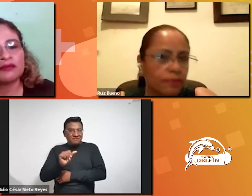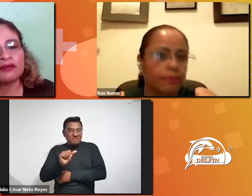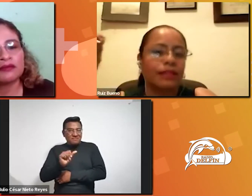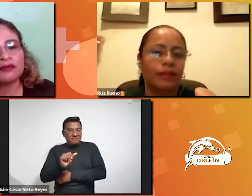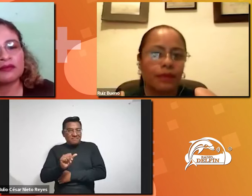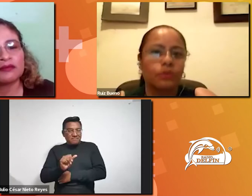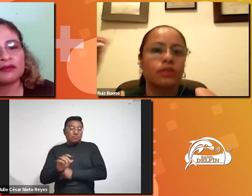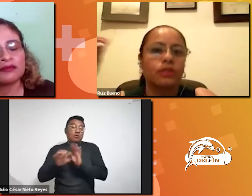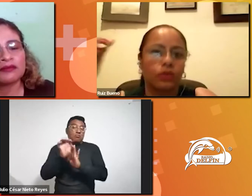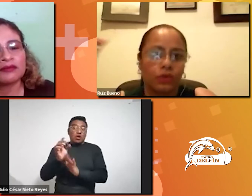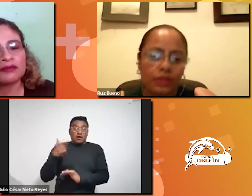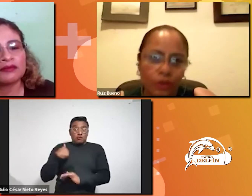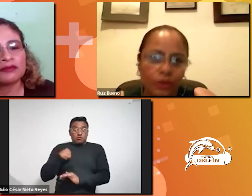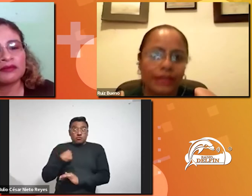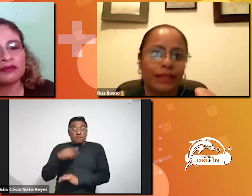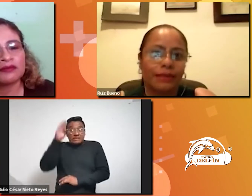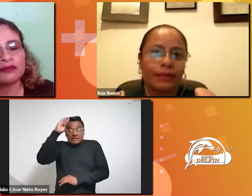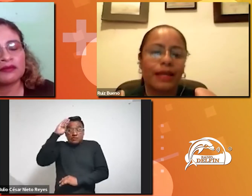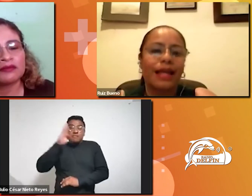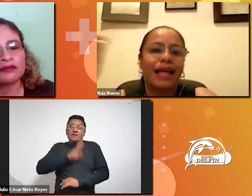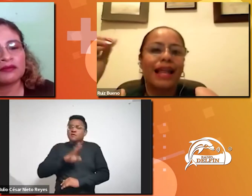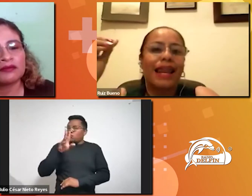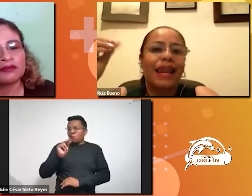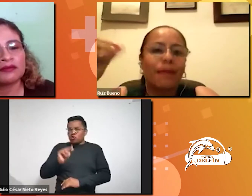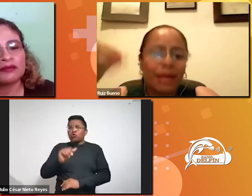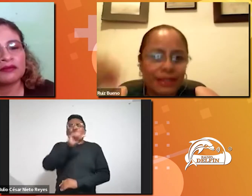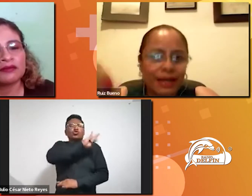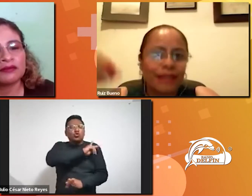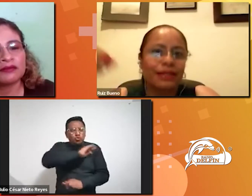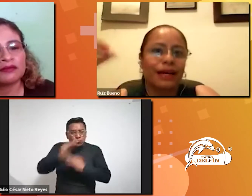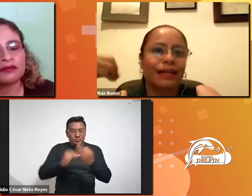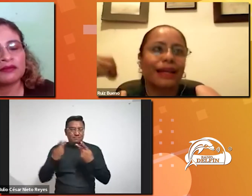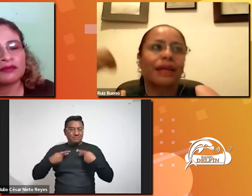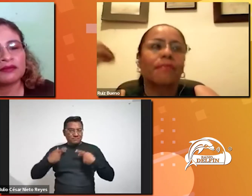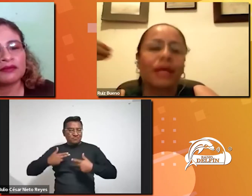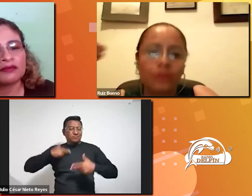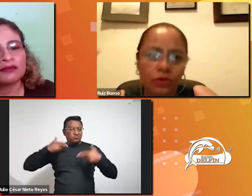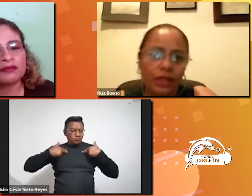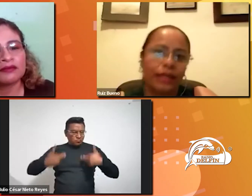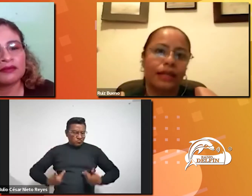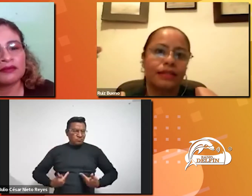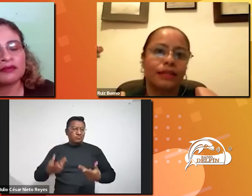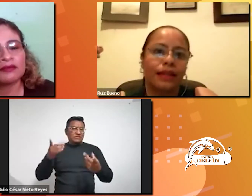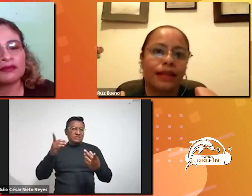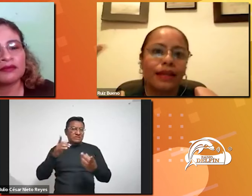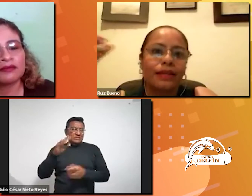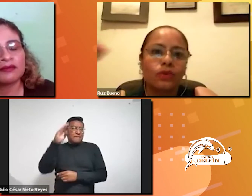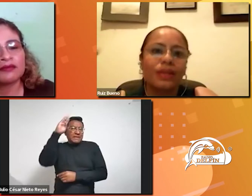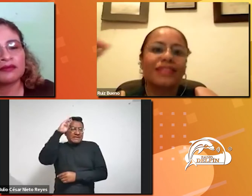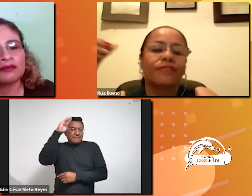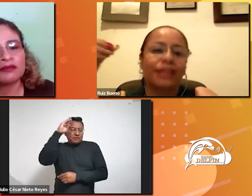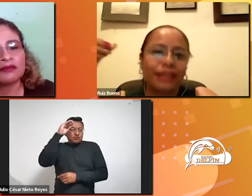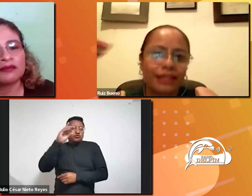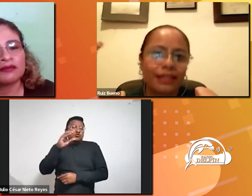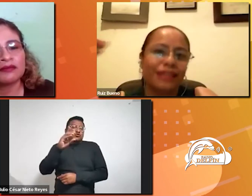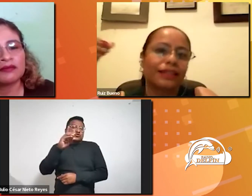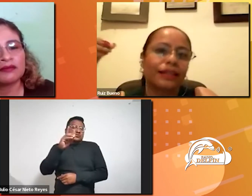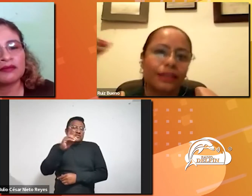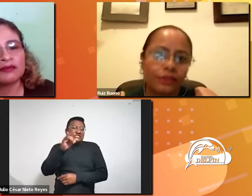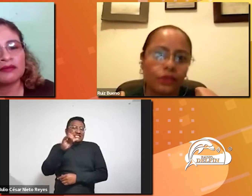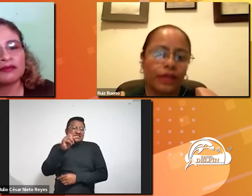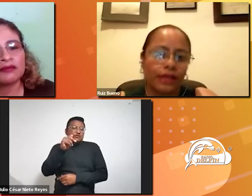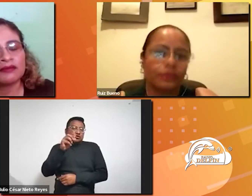Todos presentamos distorsiones cognitivas. La más clásica y la que más nos genera ansiedad son las